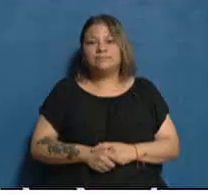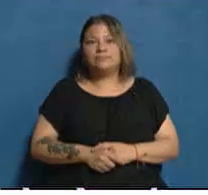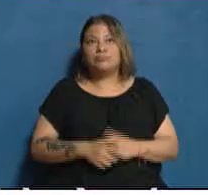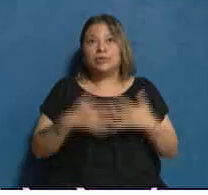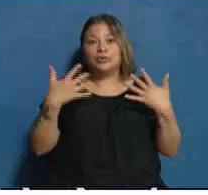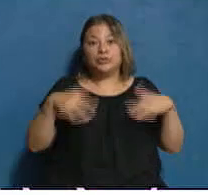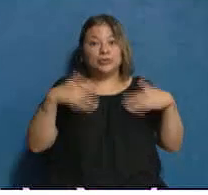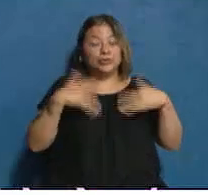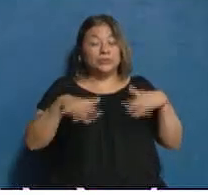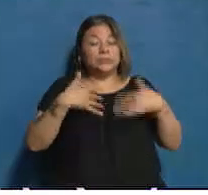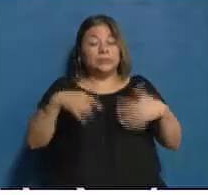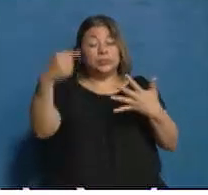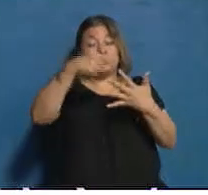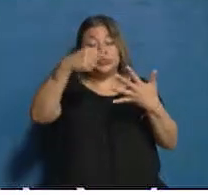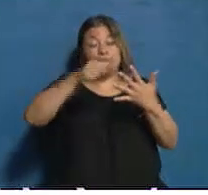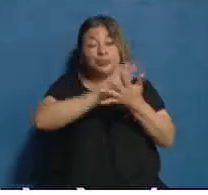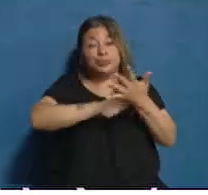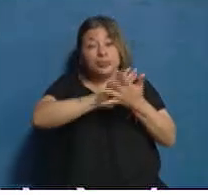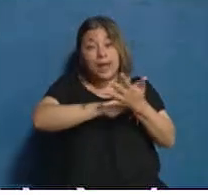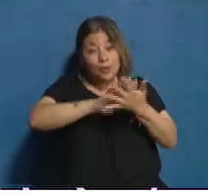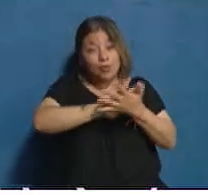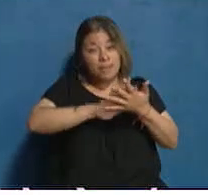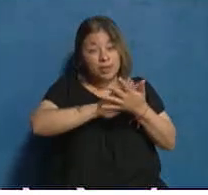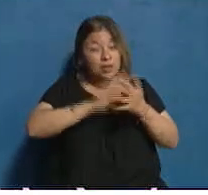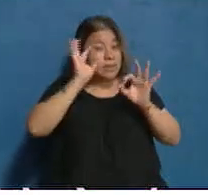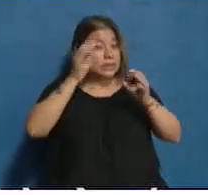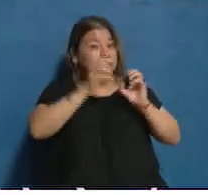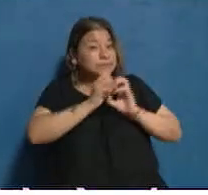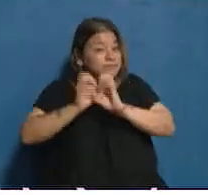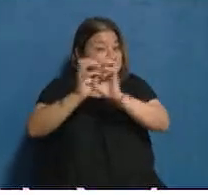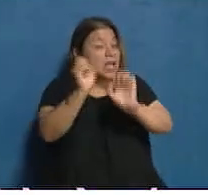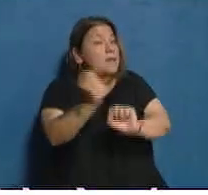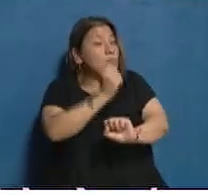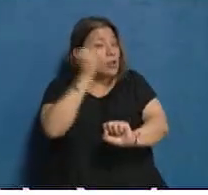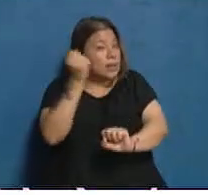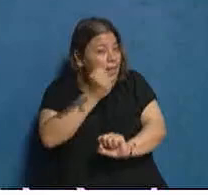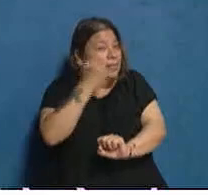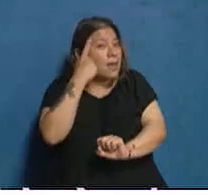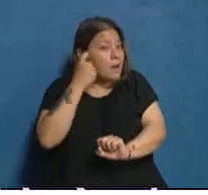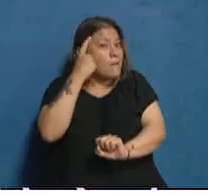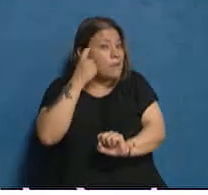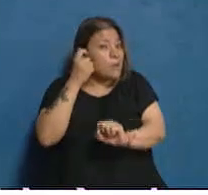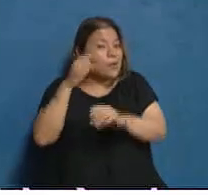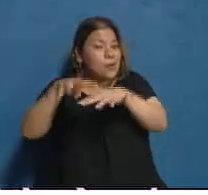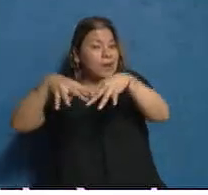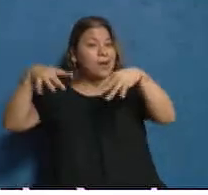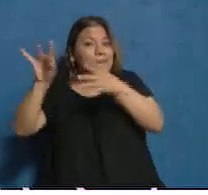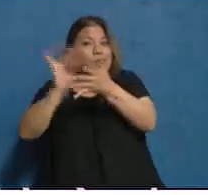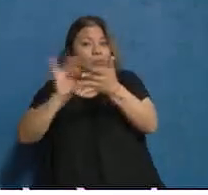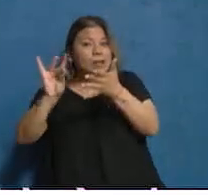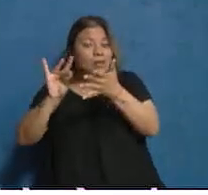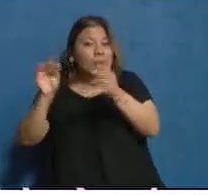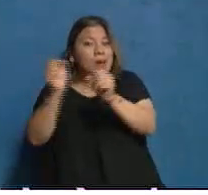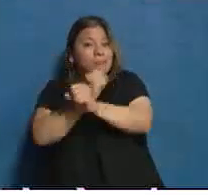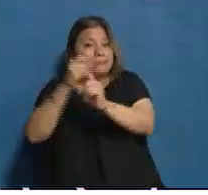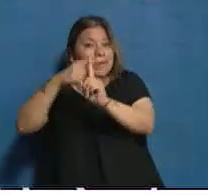Bueno, un montón de argumentos para tener en cuenta con este debate que es muy enriquecedor, pero ya de la Cámara de Diputados ya se dio la media sanción. Habrá que